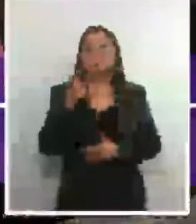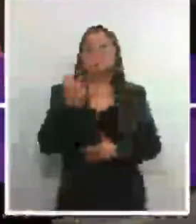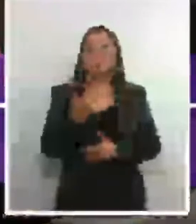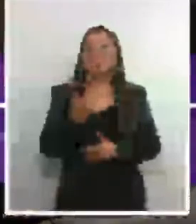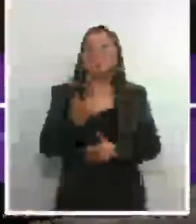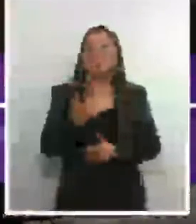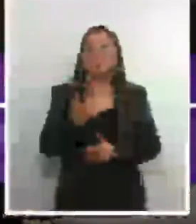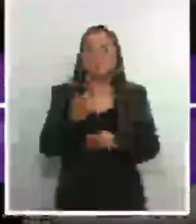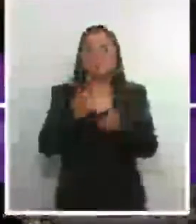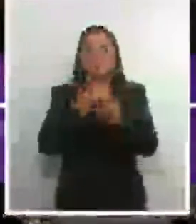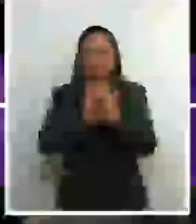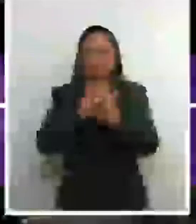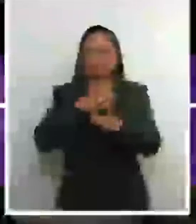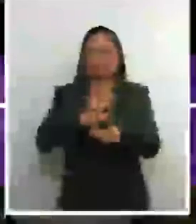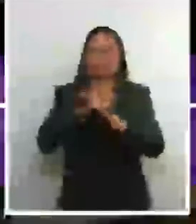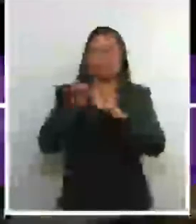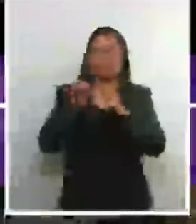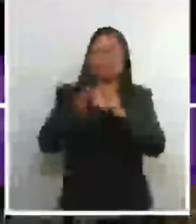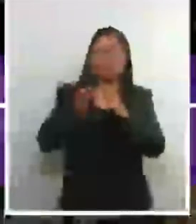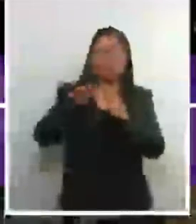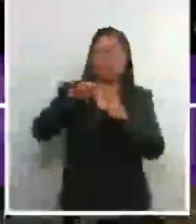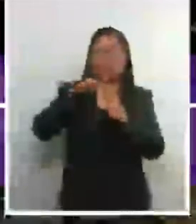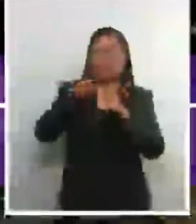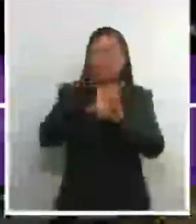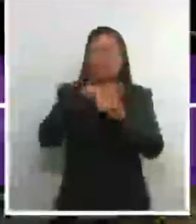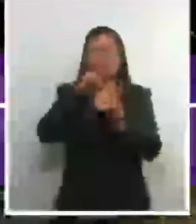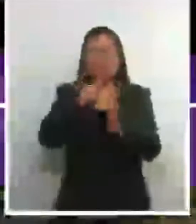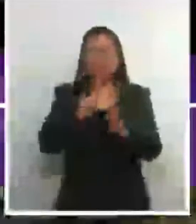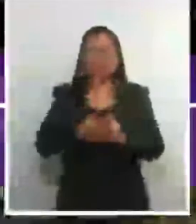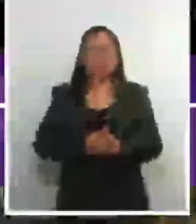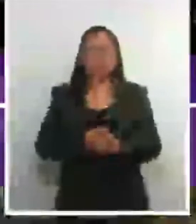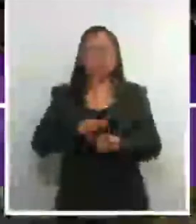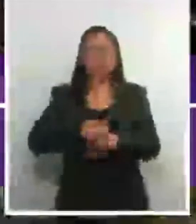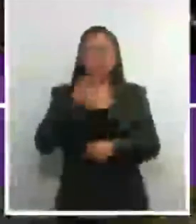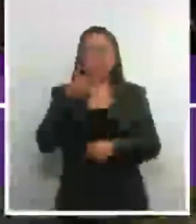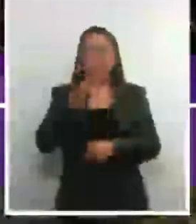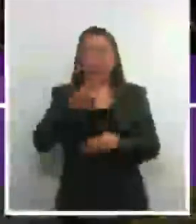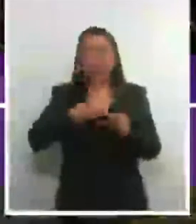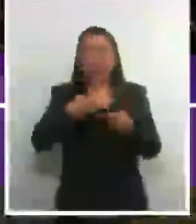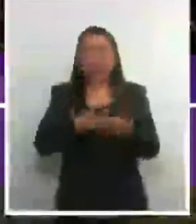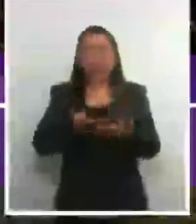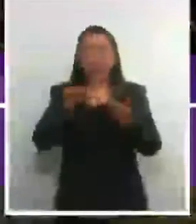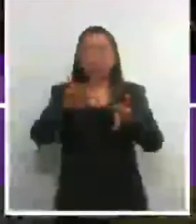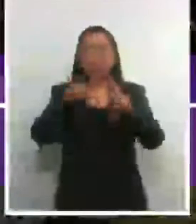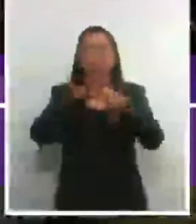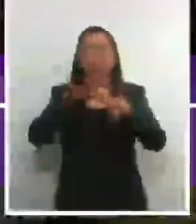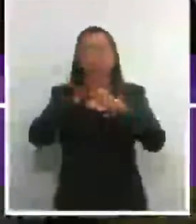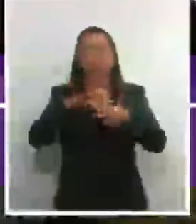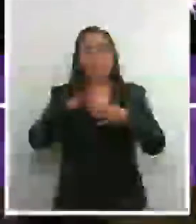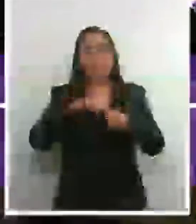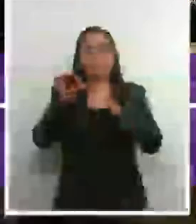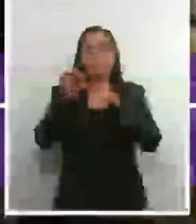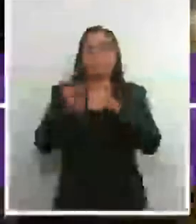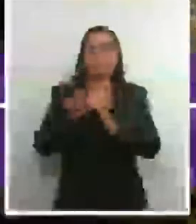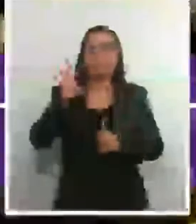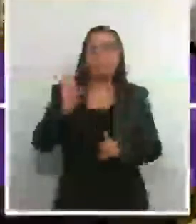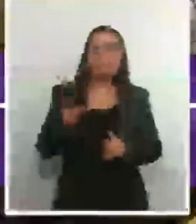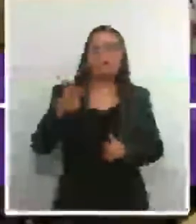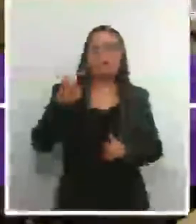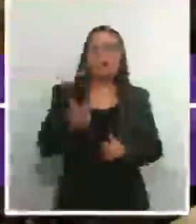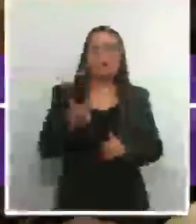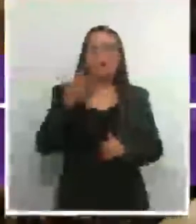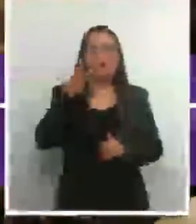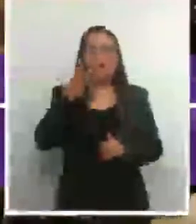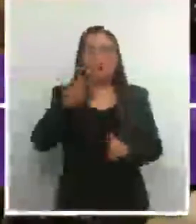47 en lo general y en lo no reservado. Referente a ello, pues le comento que este artículo 47